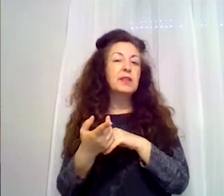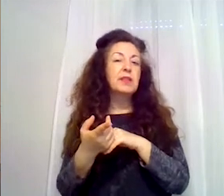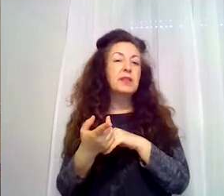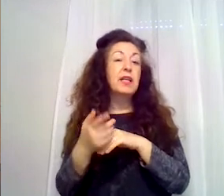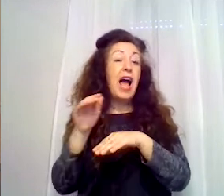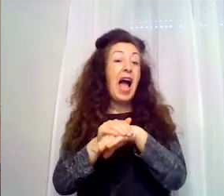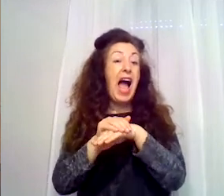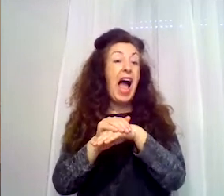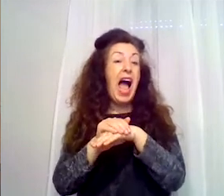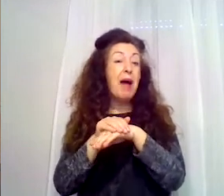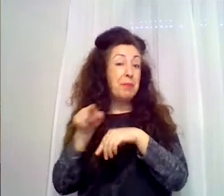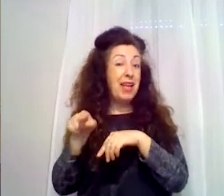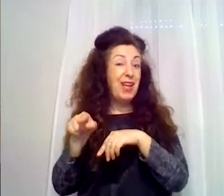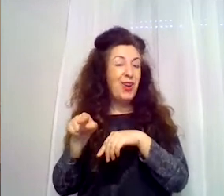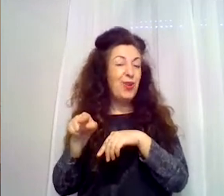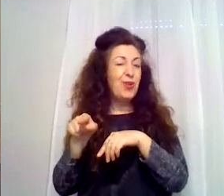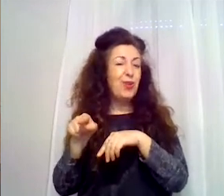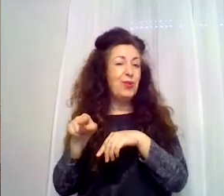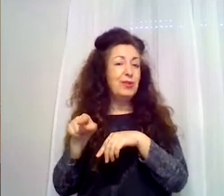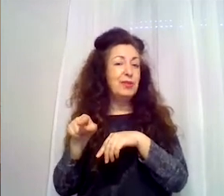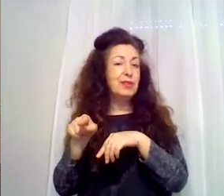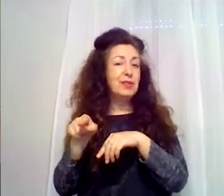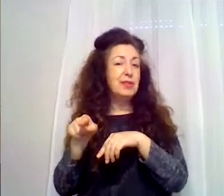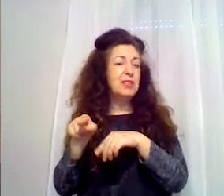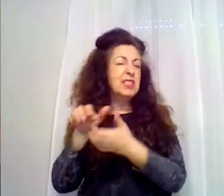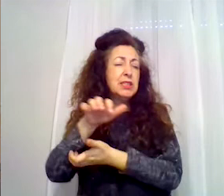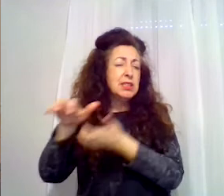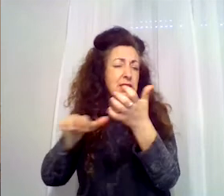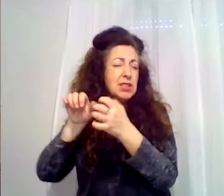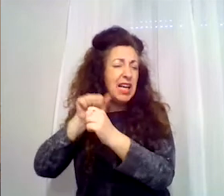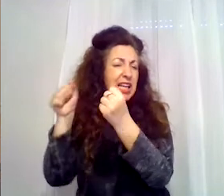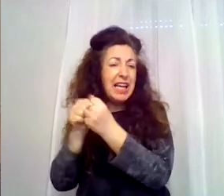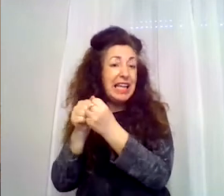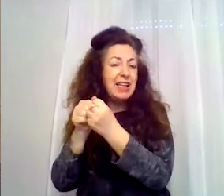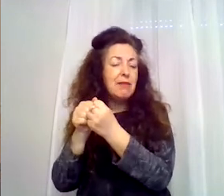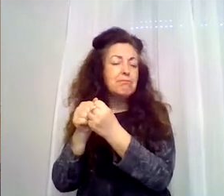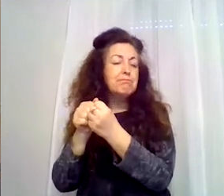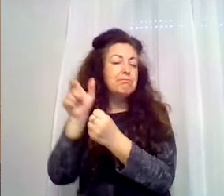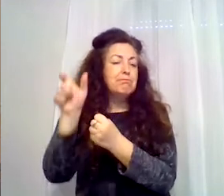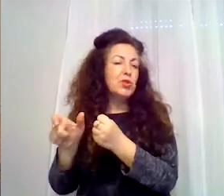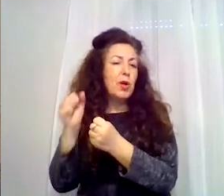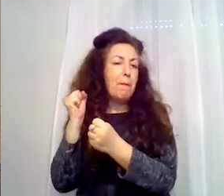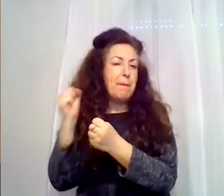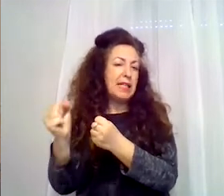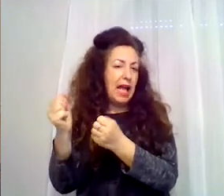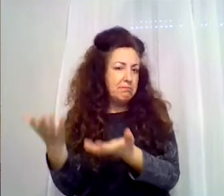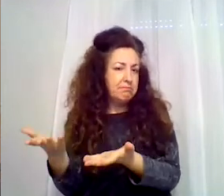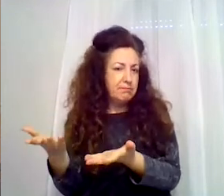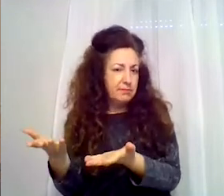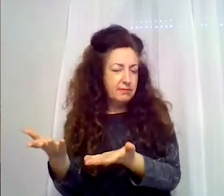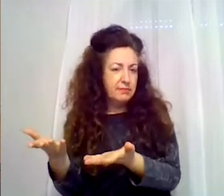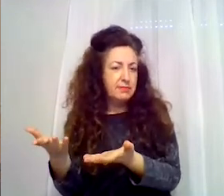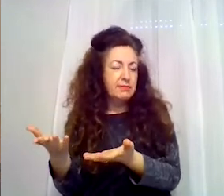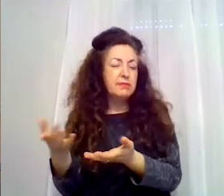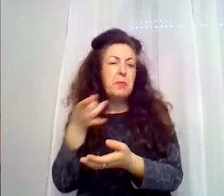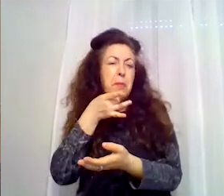es que lo que se sabe de Shakespeare es muy poco, pero está todo relacionado con asuntos muy domésticos, muy normales. Shakespeare